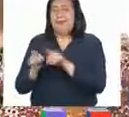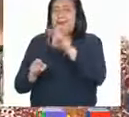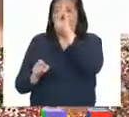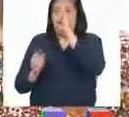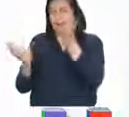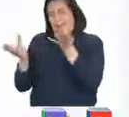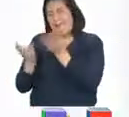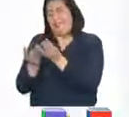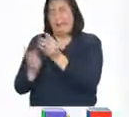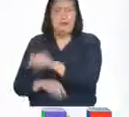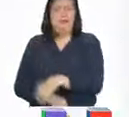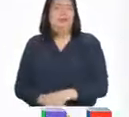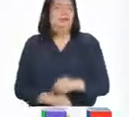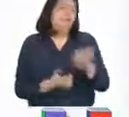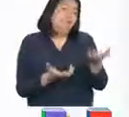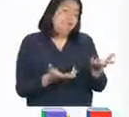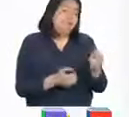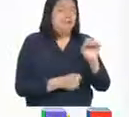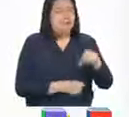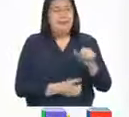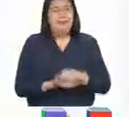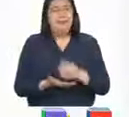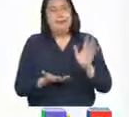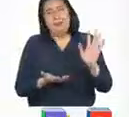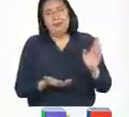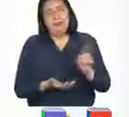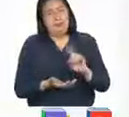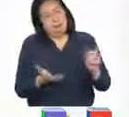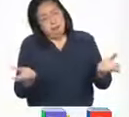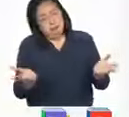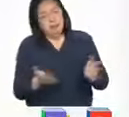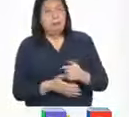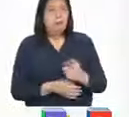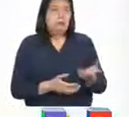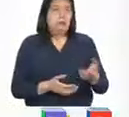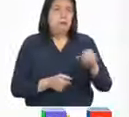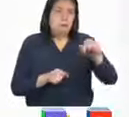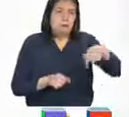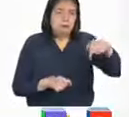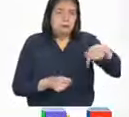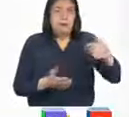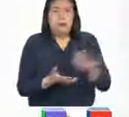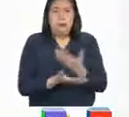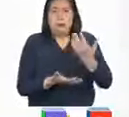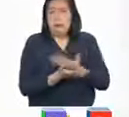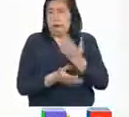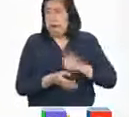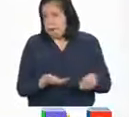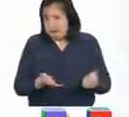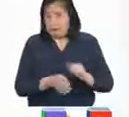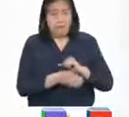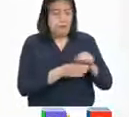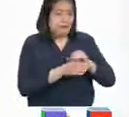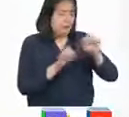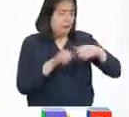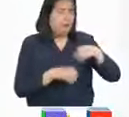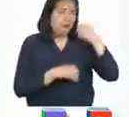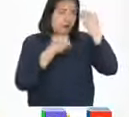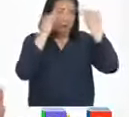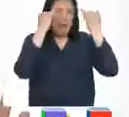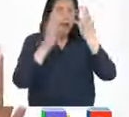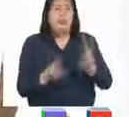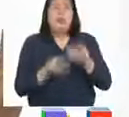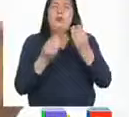en miniatura. Bueno, aunque no sea así, para este nuevo ejercicio podemos